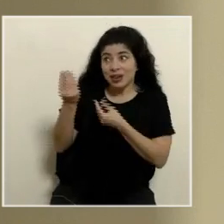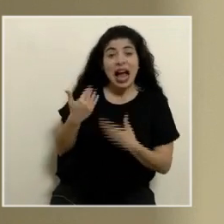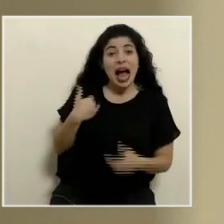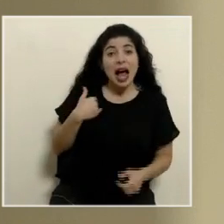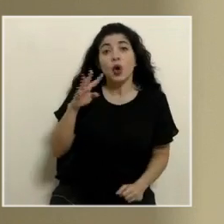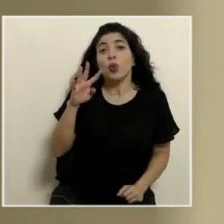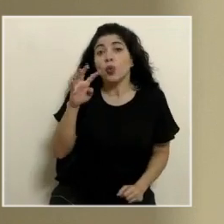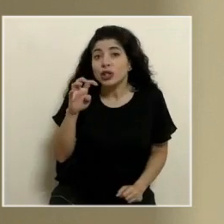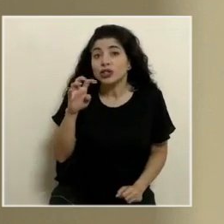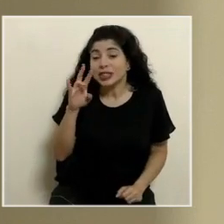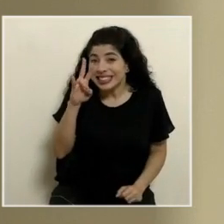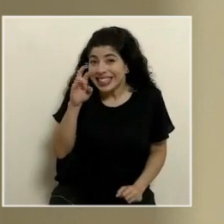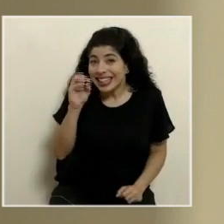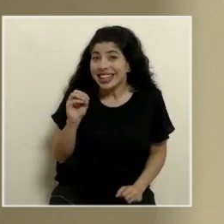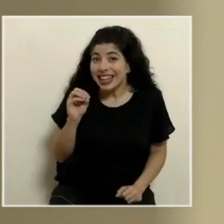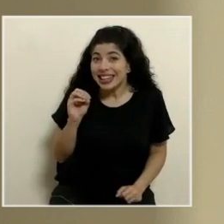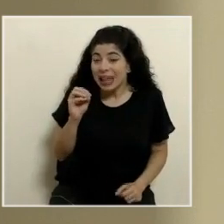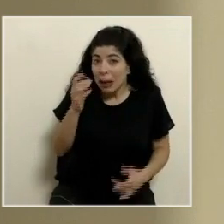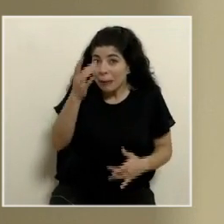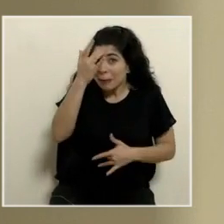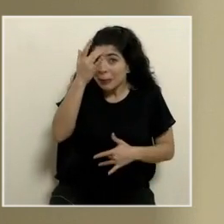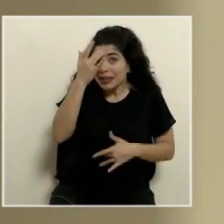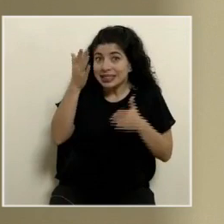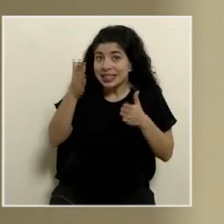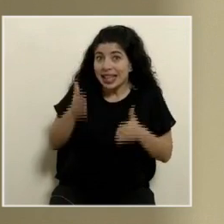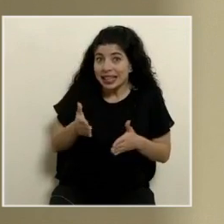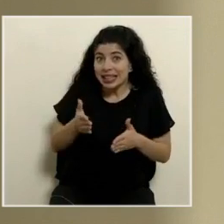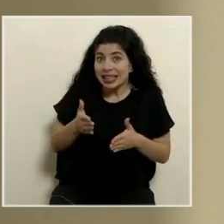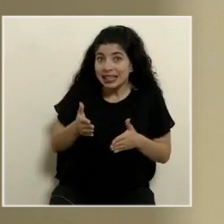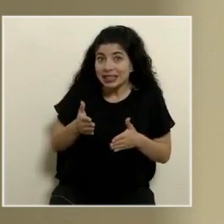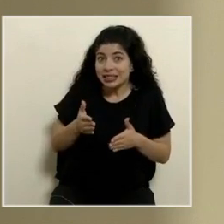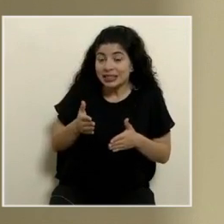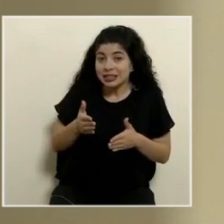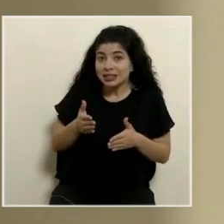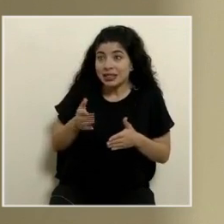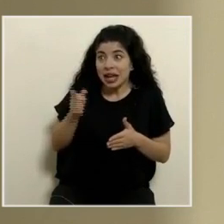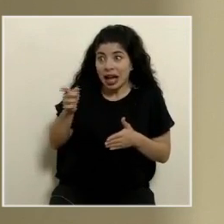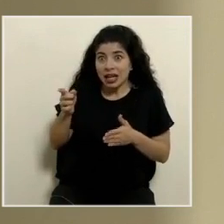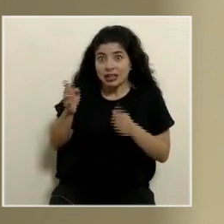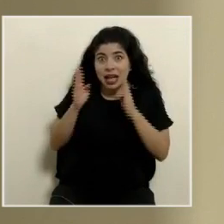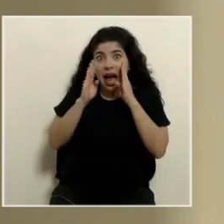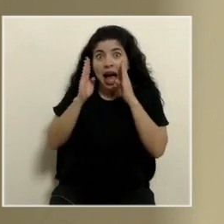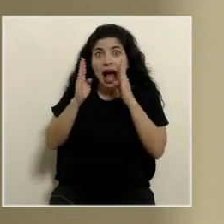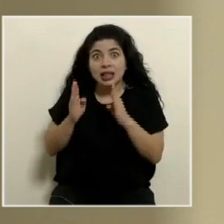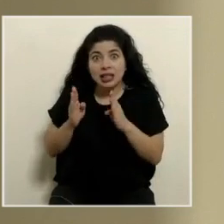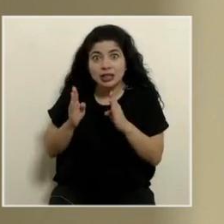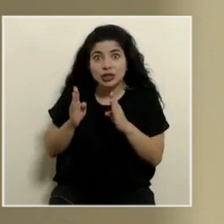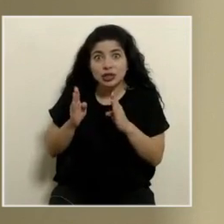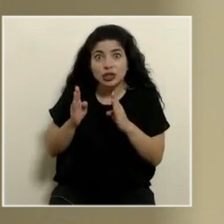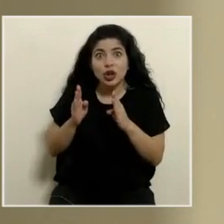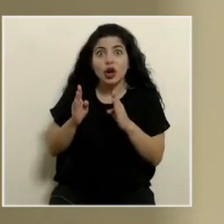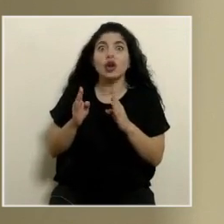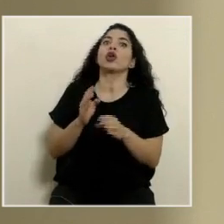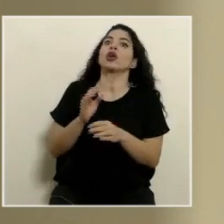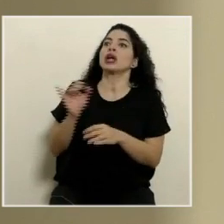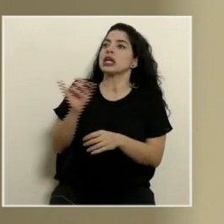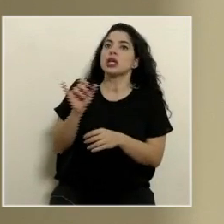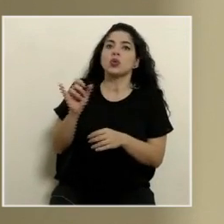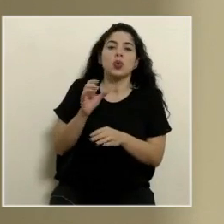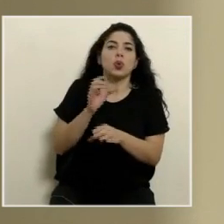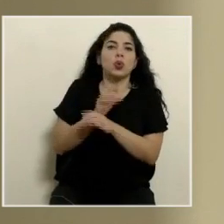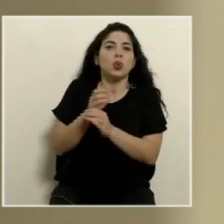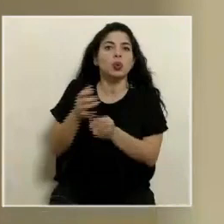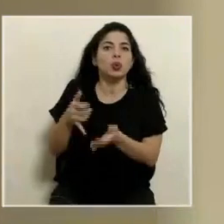hay 470 pacientes siendo atendidos con la atención que requiere un paciente de